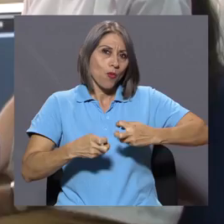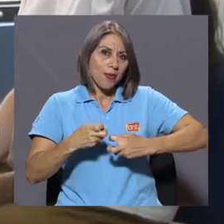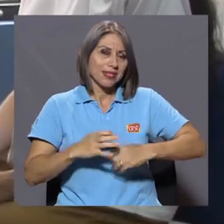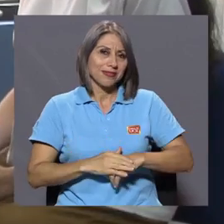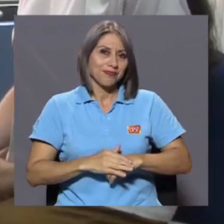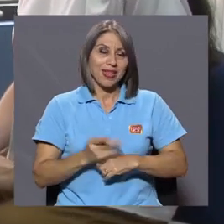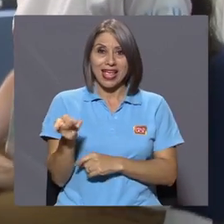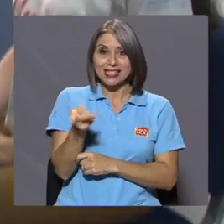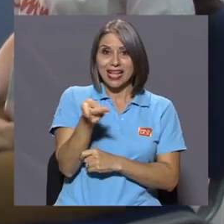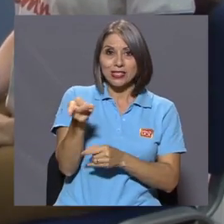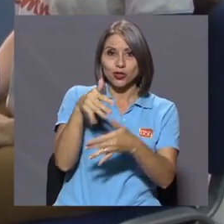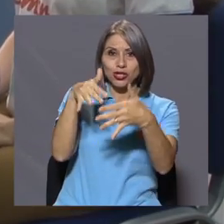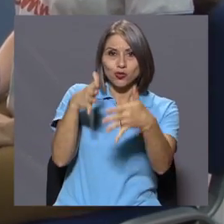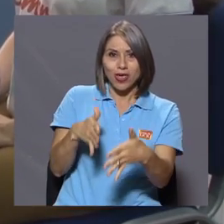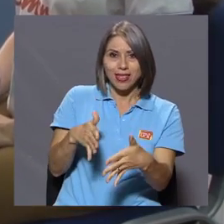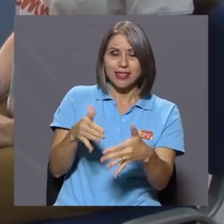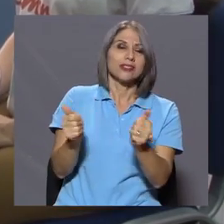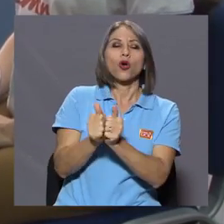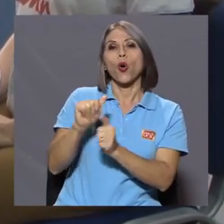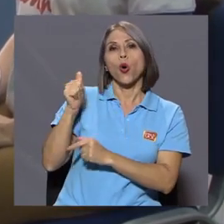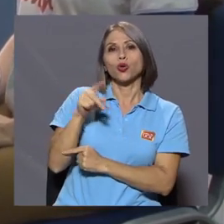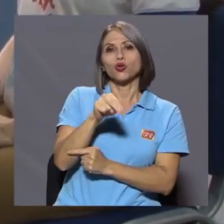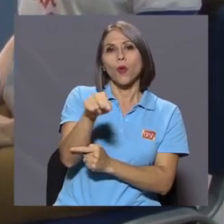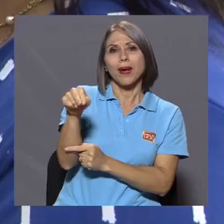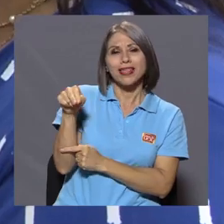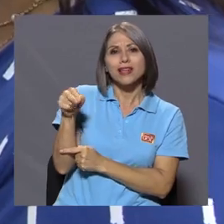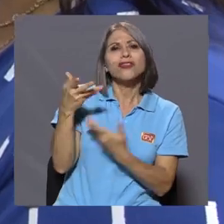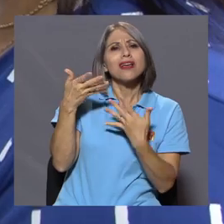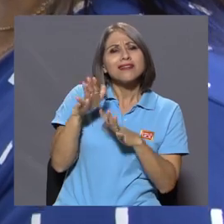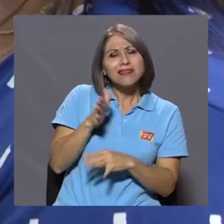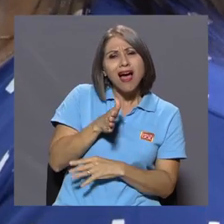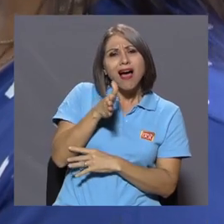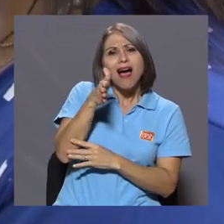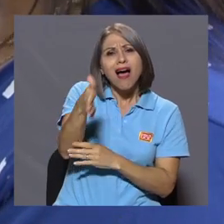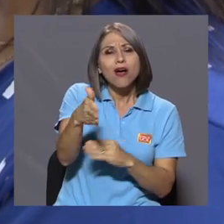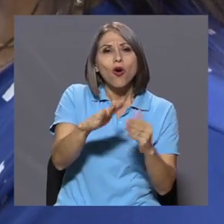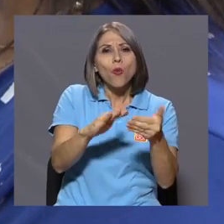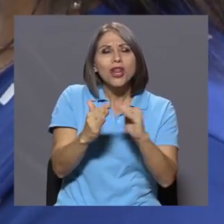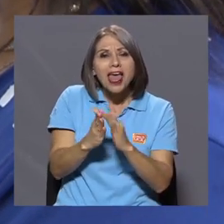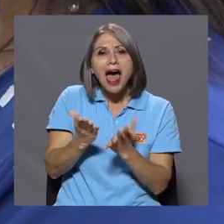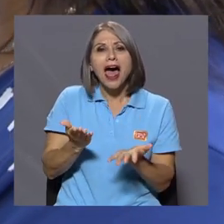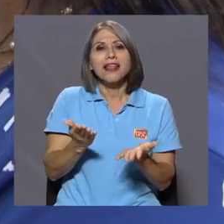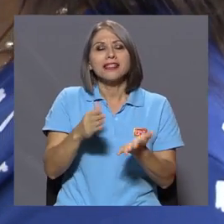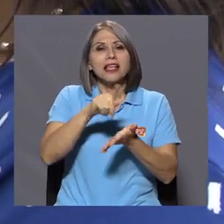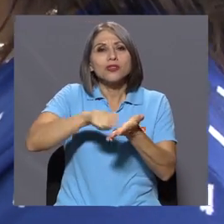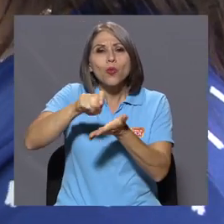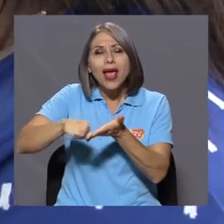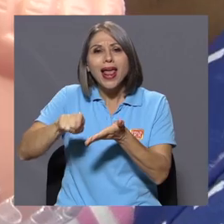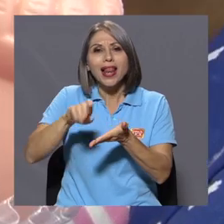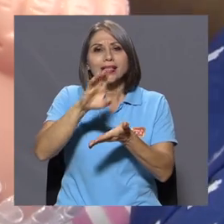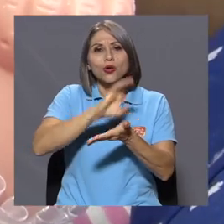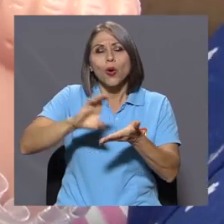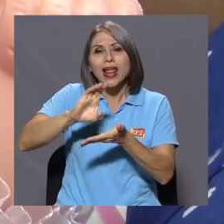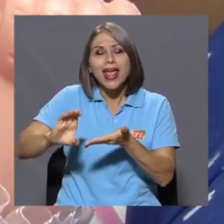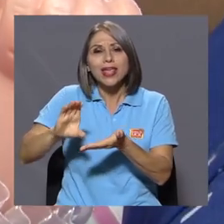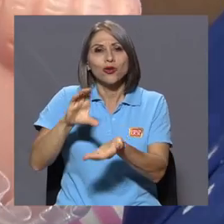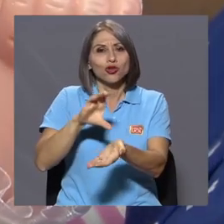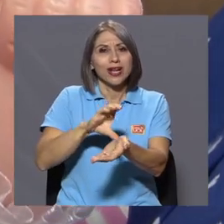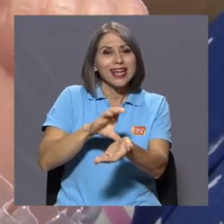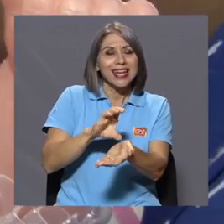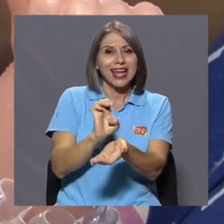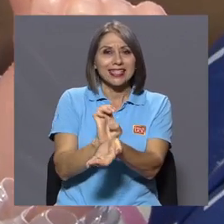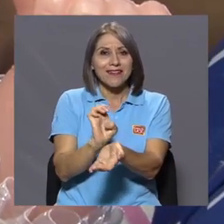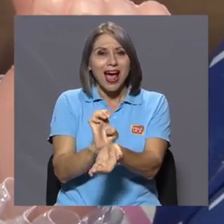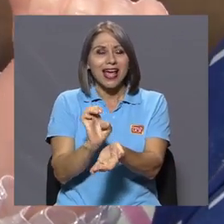Estas dos estudiantes, junto a otros compañeros, han visitado comunidades, escuelas y colegios, clínicas y